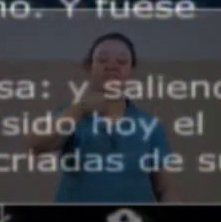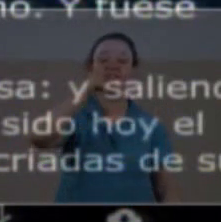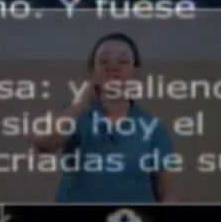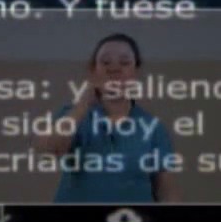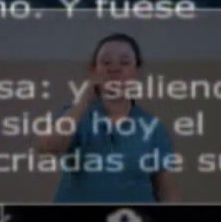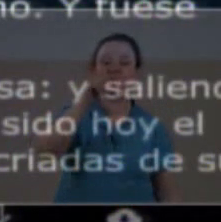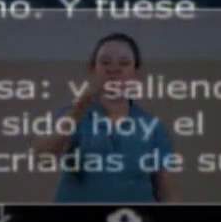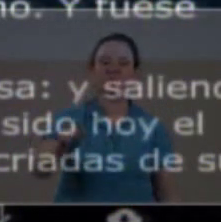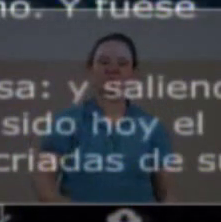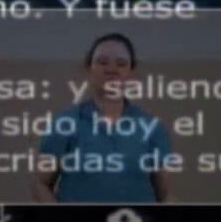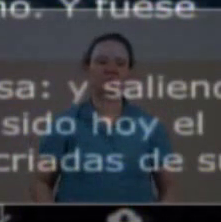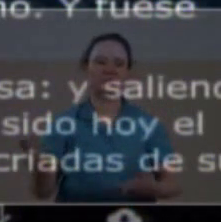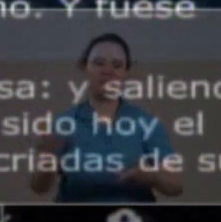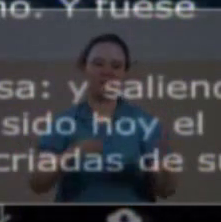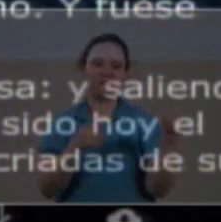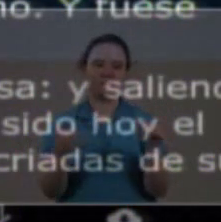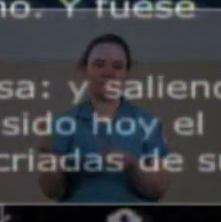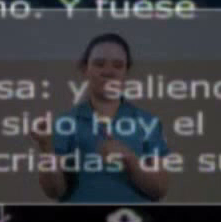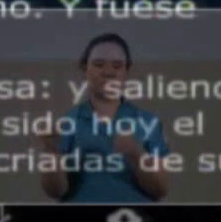Aleluya, aleluya,